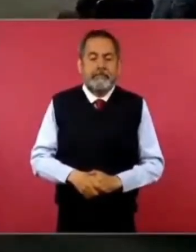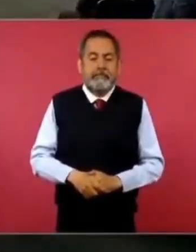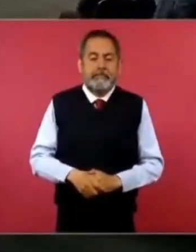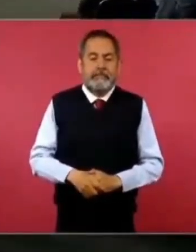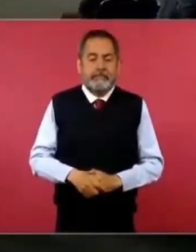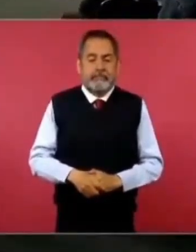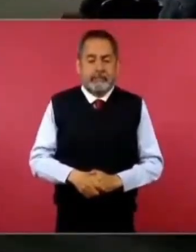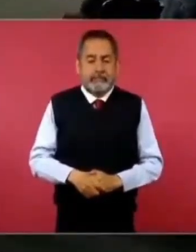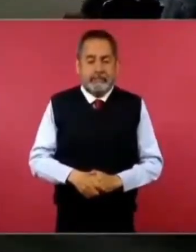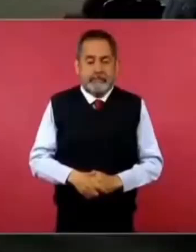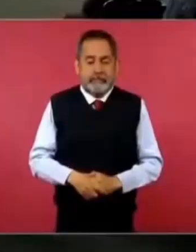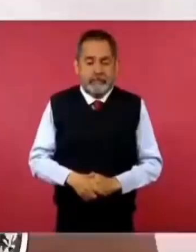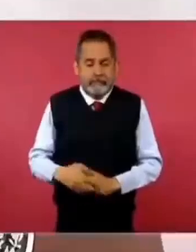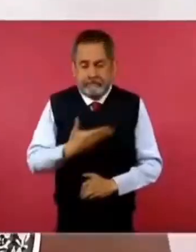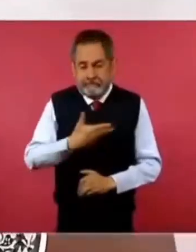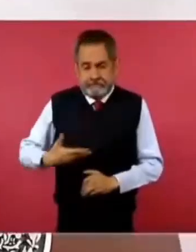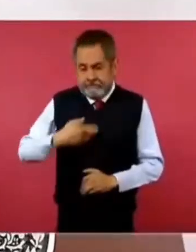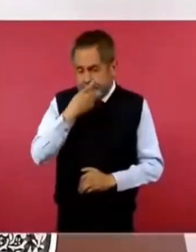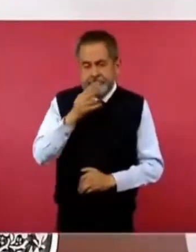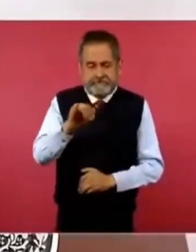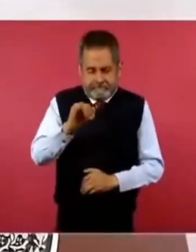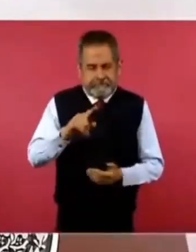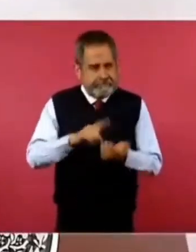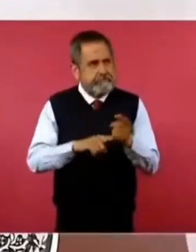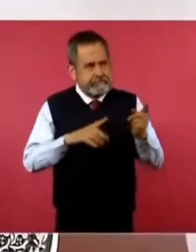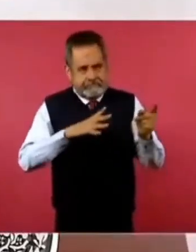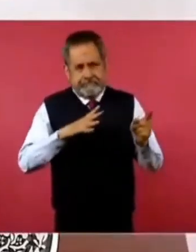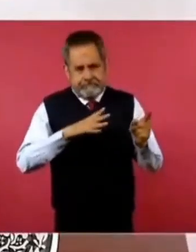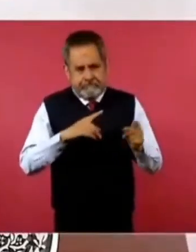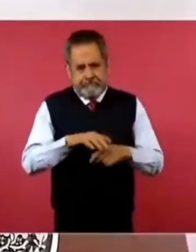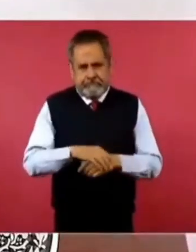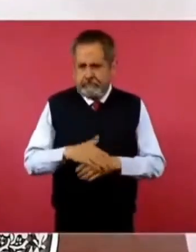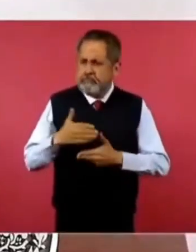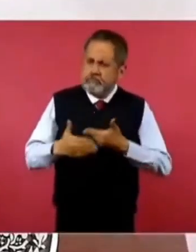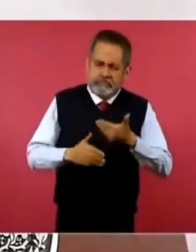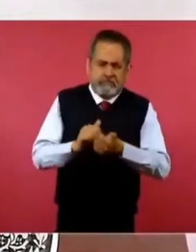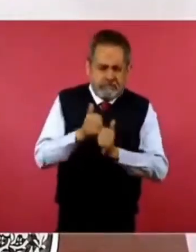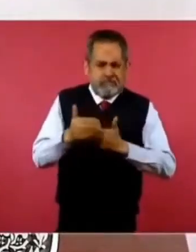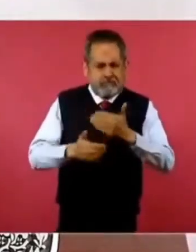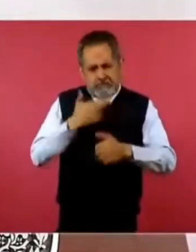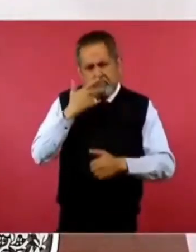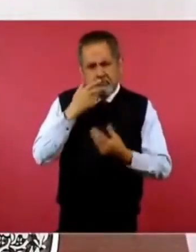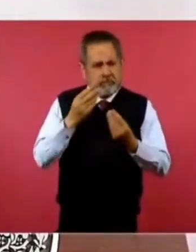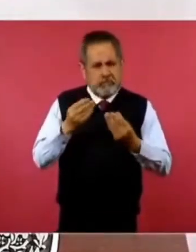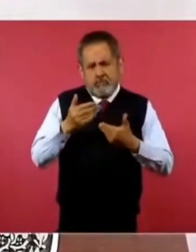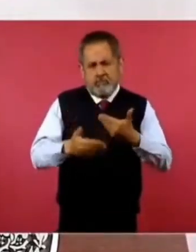Sí, lo están haciendo. Sí, se ha avanzado mucho.